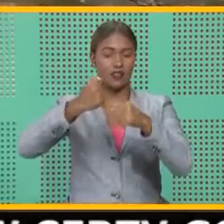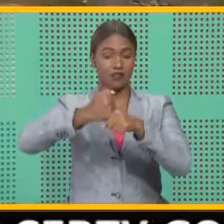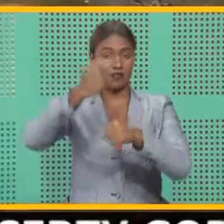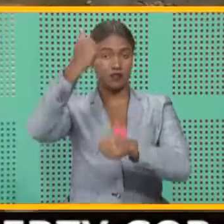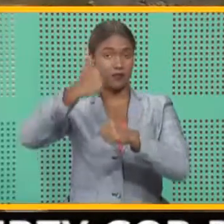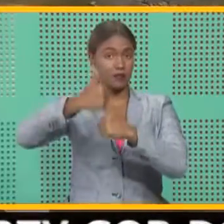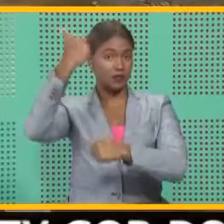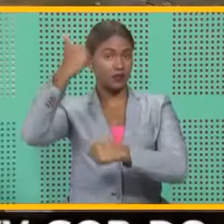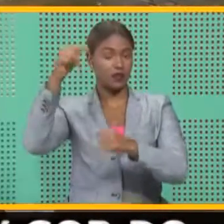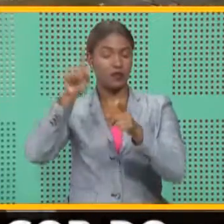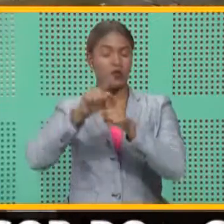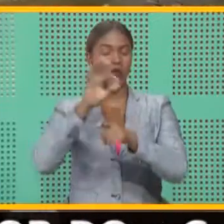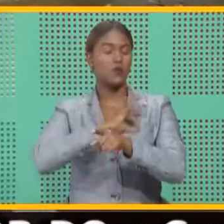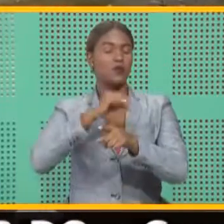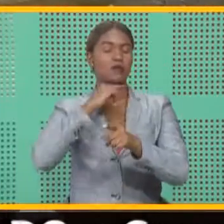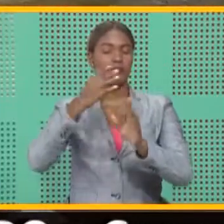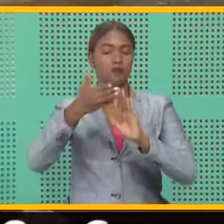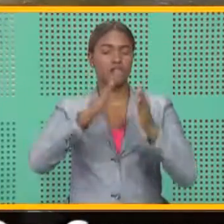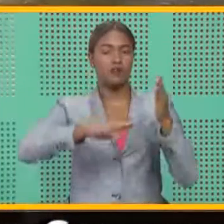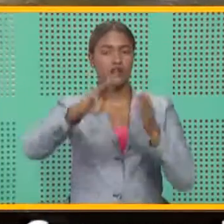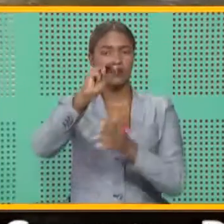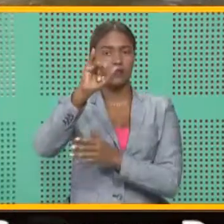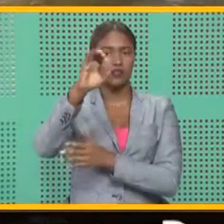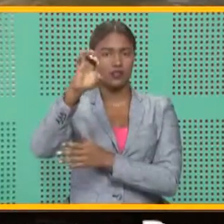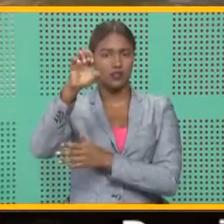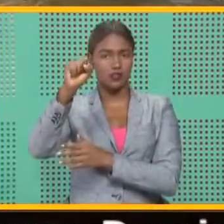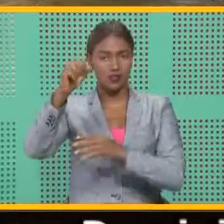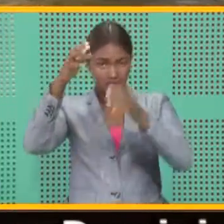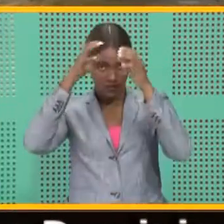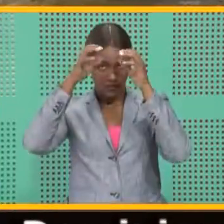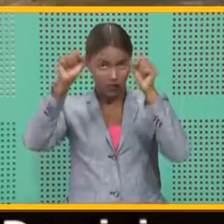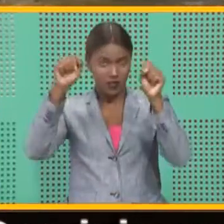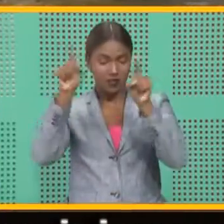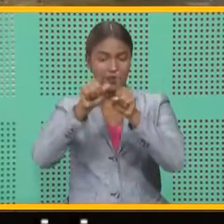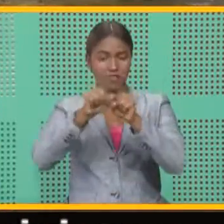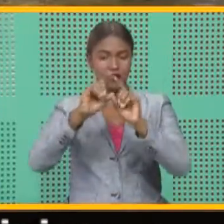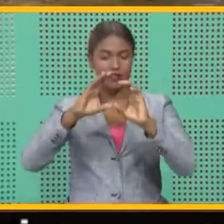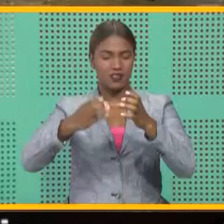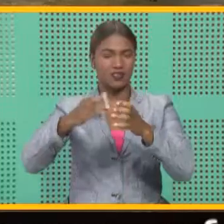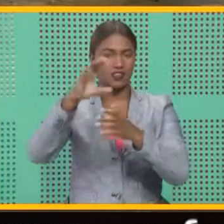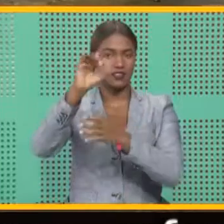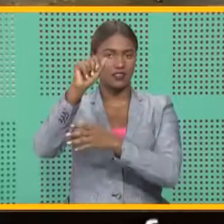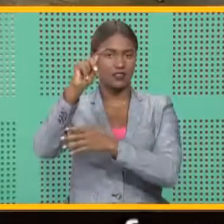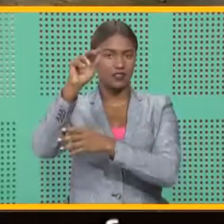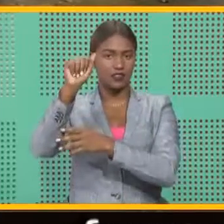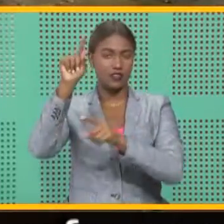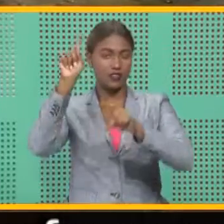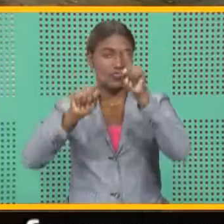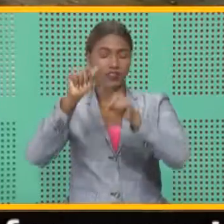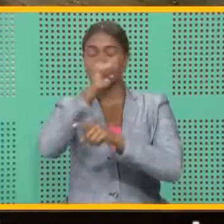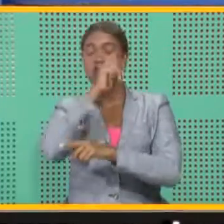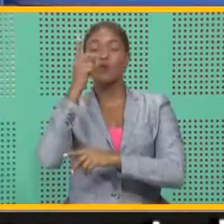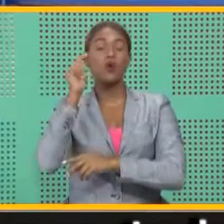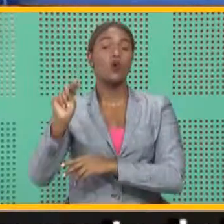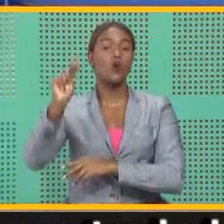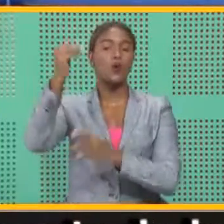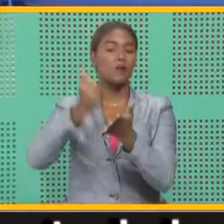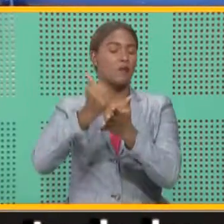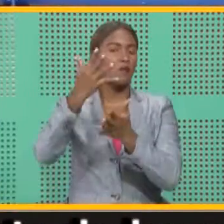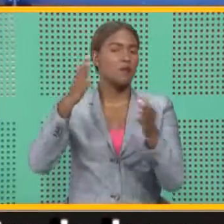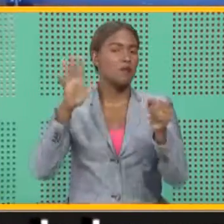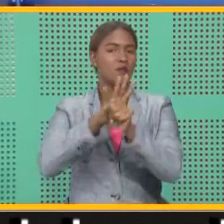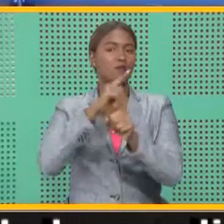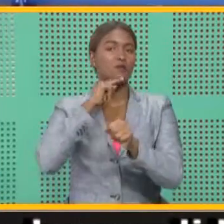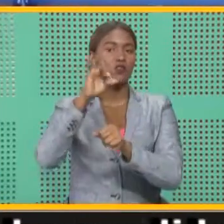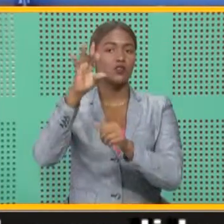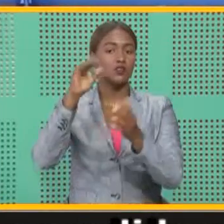que benefician comunidades de Miches, El Ceibo y en la Hacienda Estrella Santo Domingo Norte, por un costo superior a los